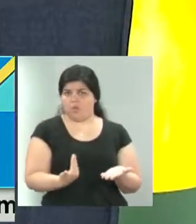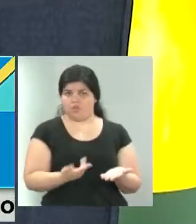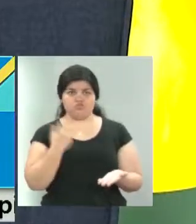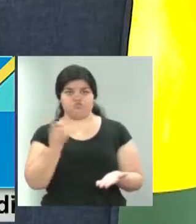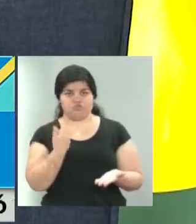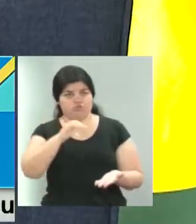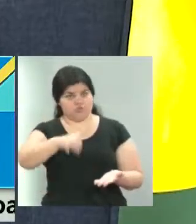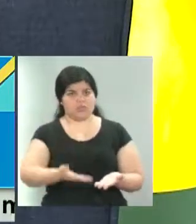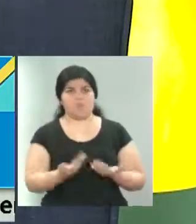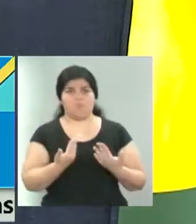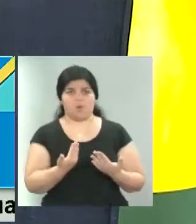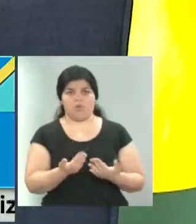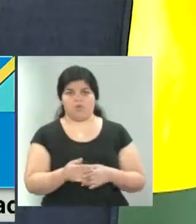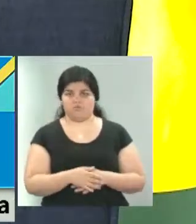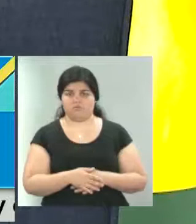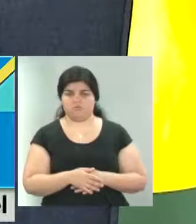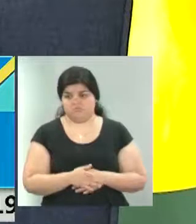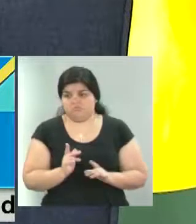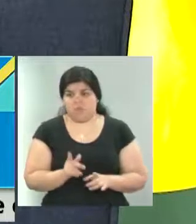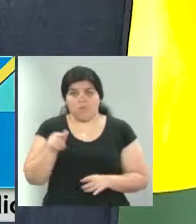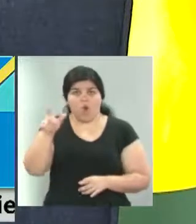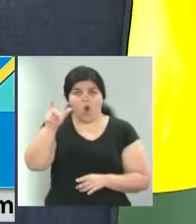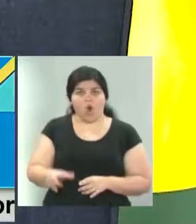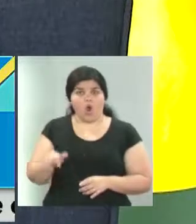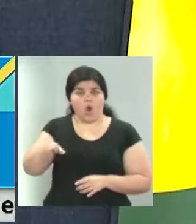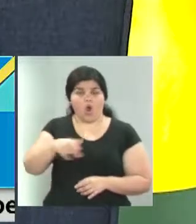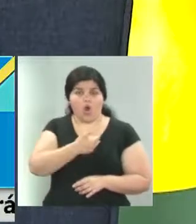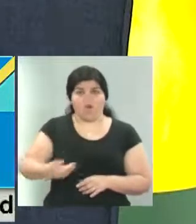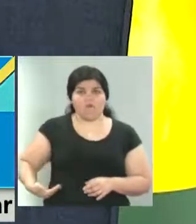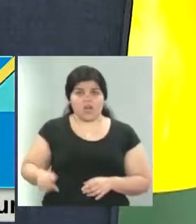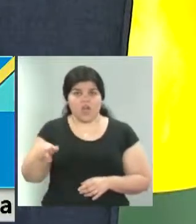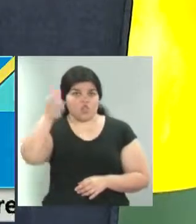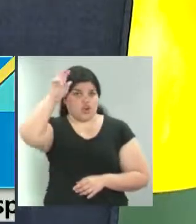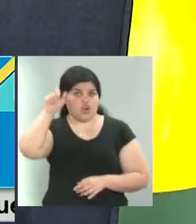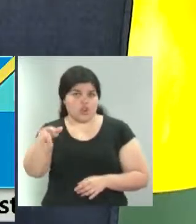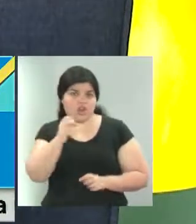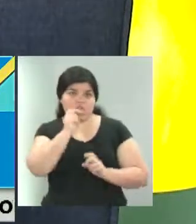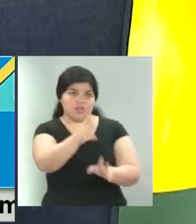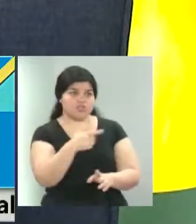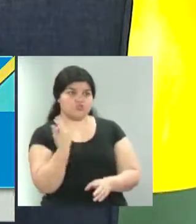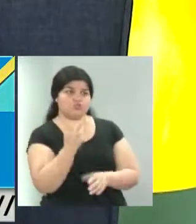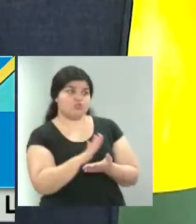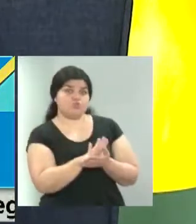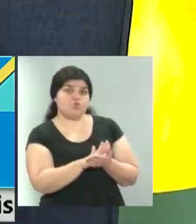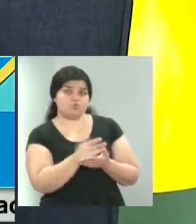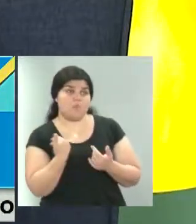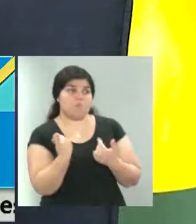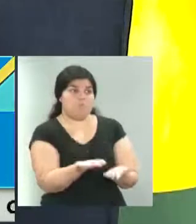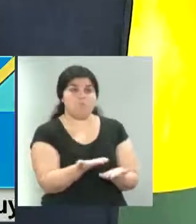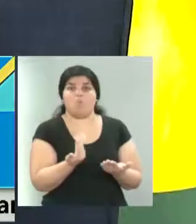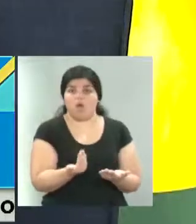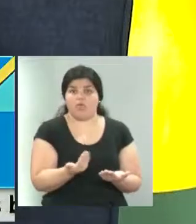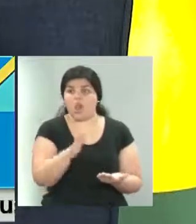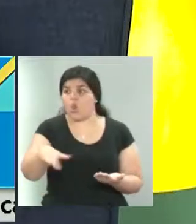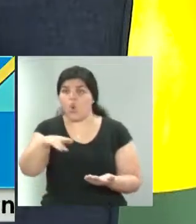estamos preparados para un... Por eso Cornejo, por eso el gobernador dijo, queremos, somos una solución. Si no hay lugar